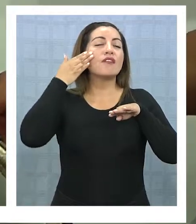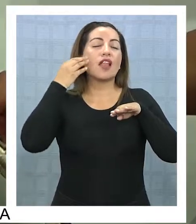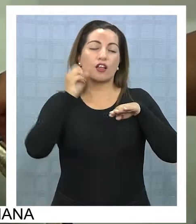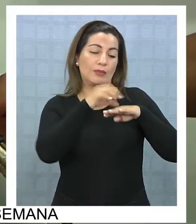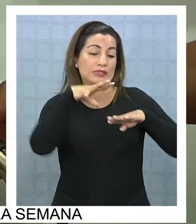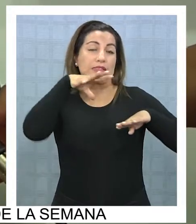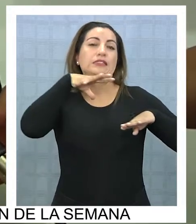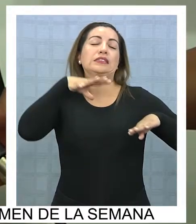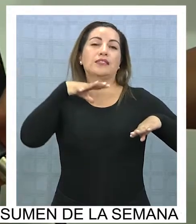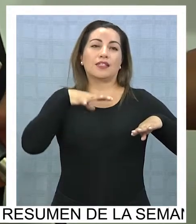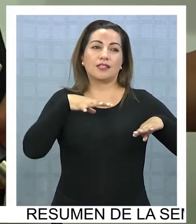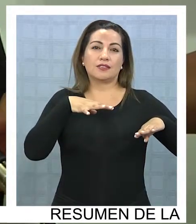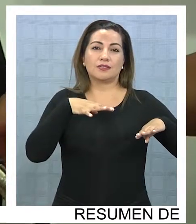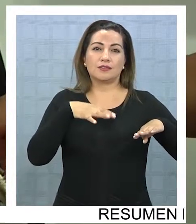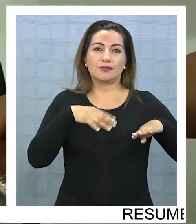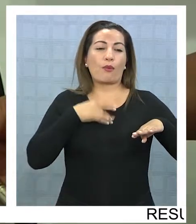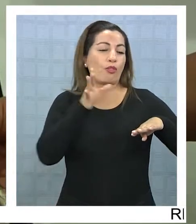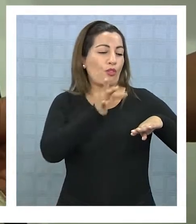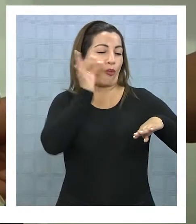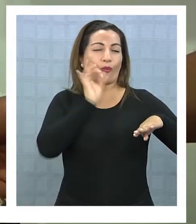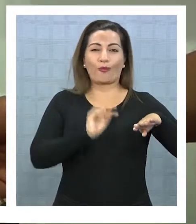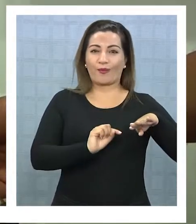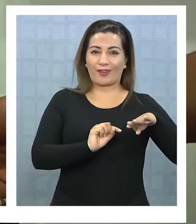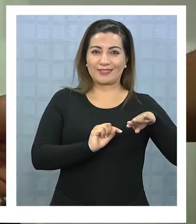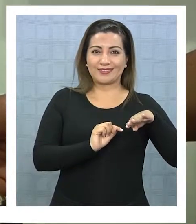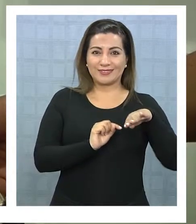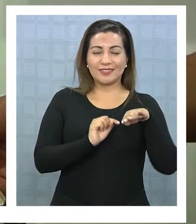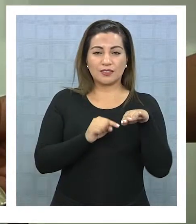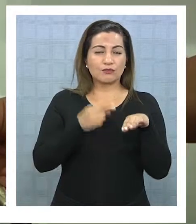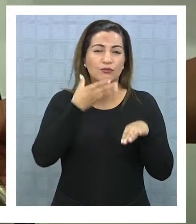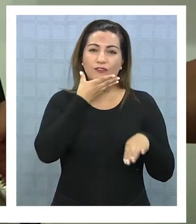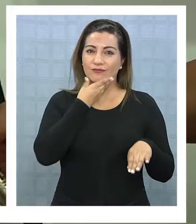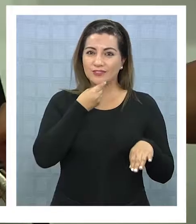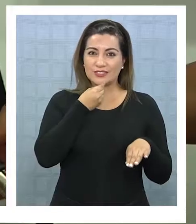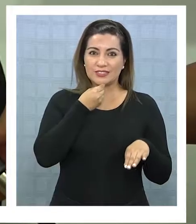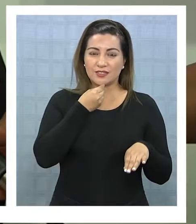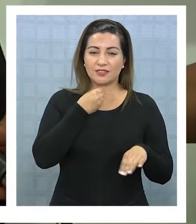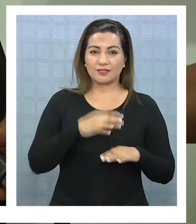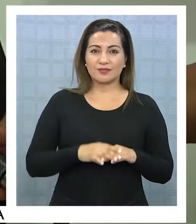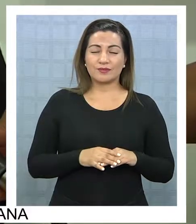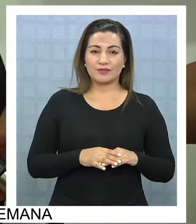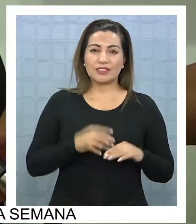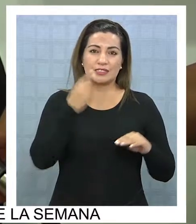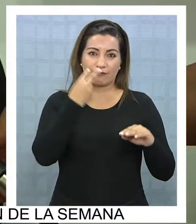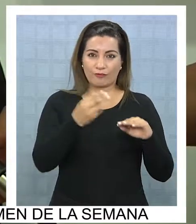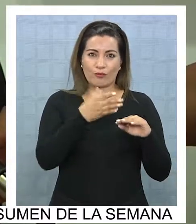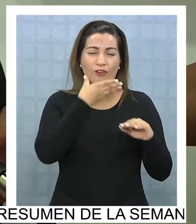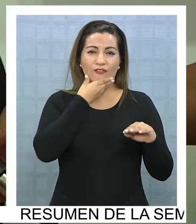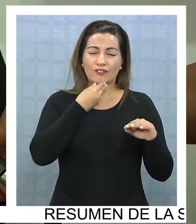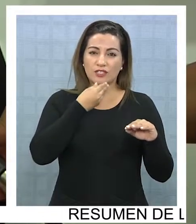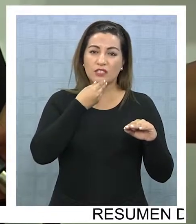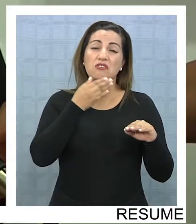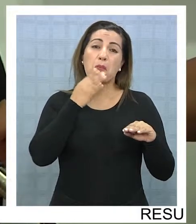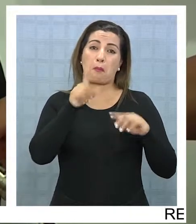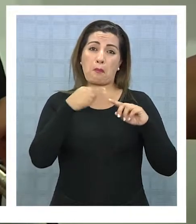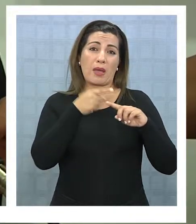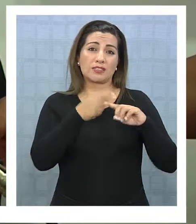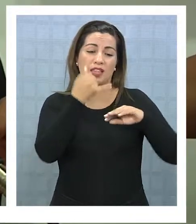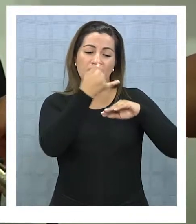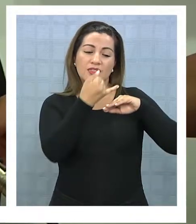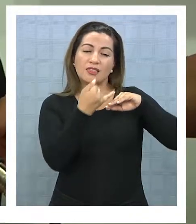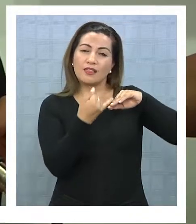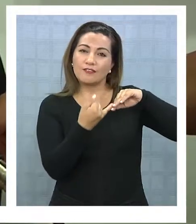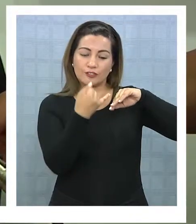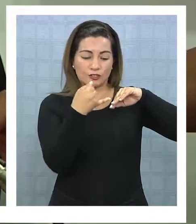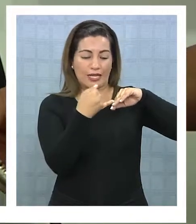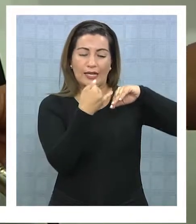nota más en la mano, que en la mano resalta más el tono. De acuerdo también con los diseños, cuando